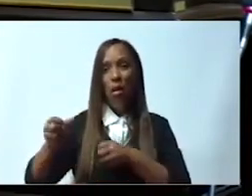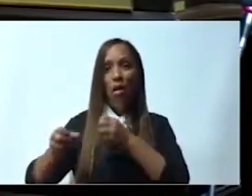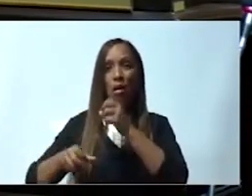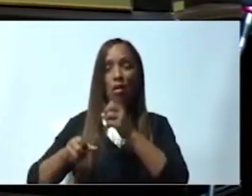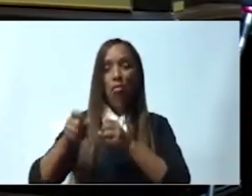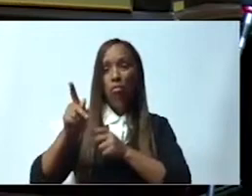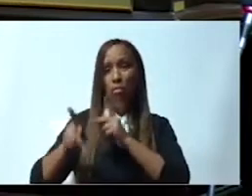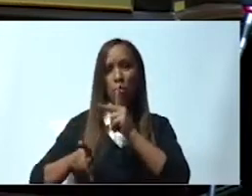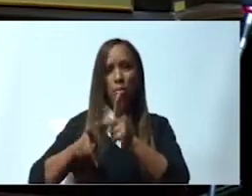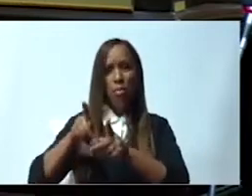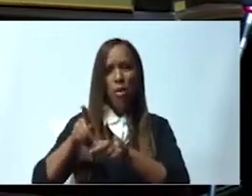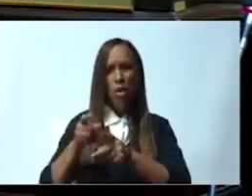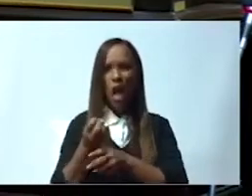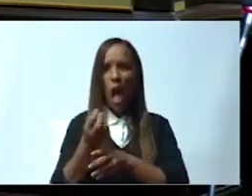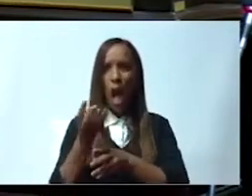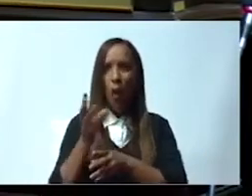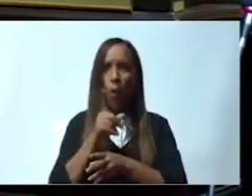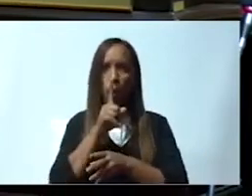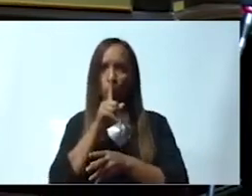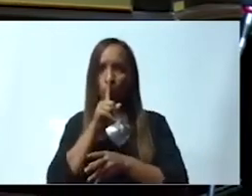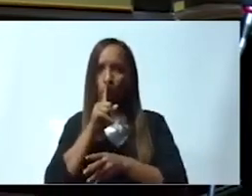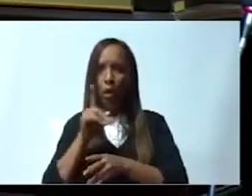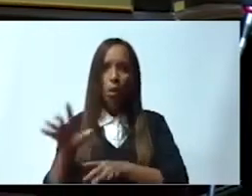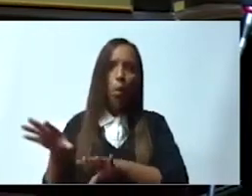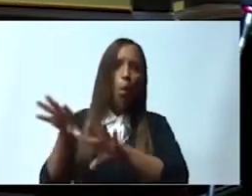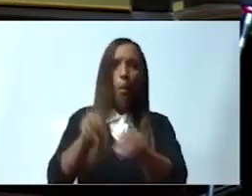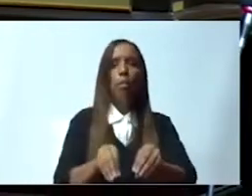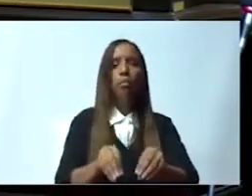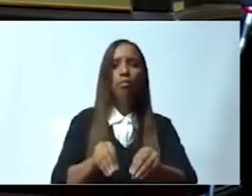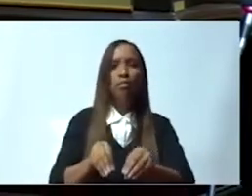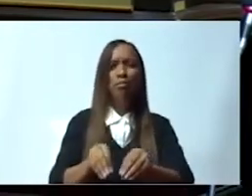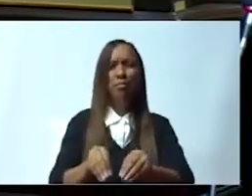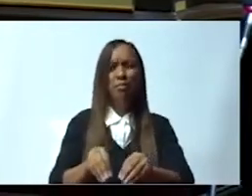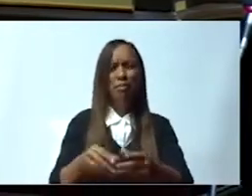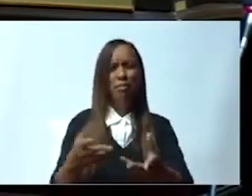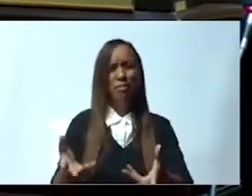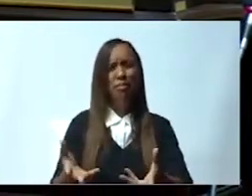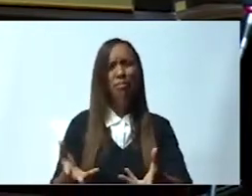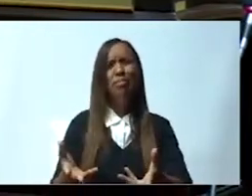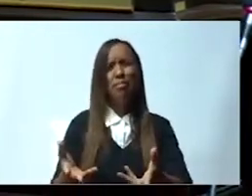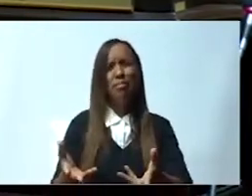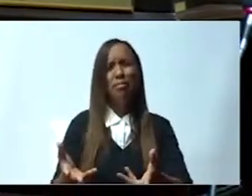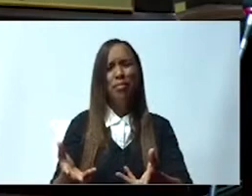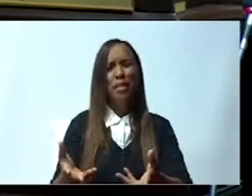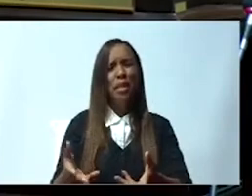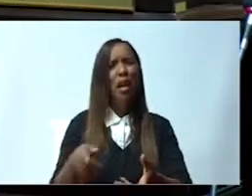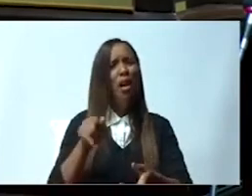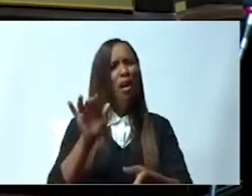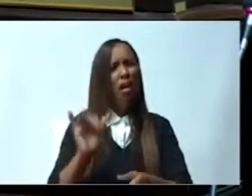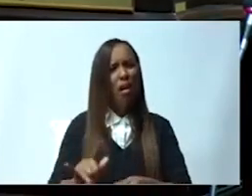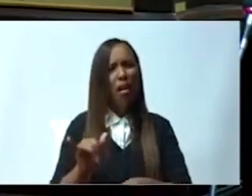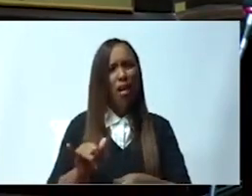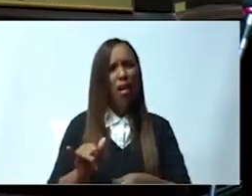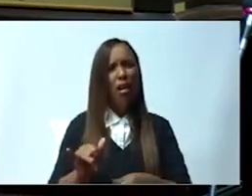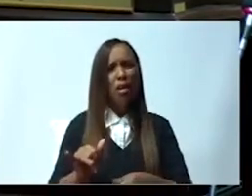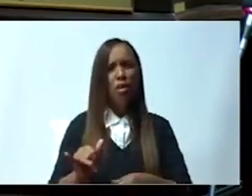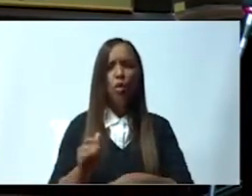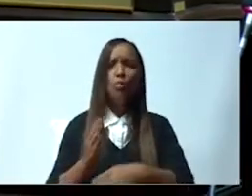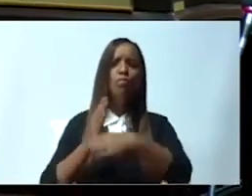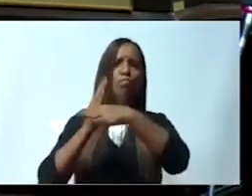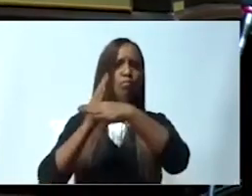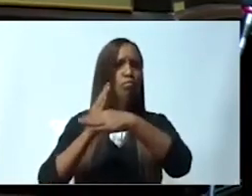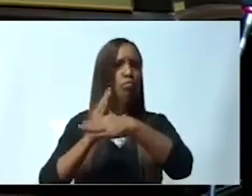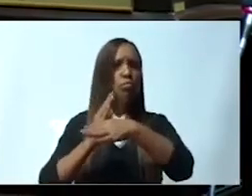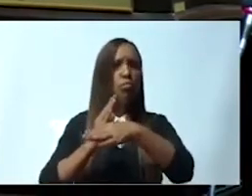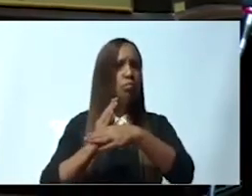con el Ministerio de Vivienda y la CAS para rehabilitar esa cañada y lograr que el valor a